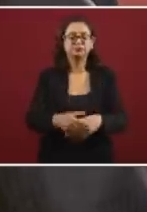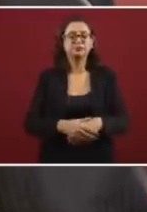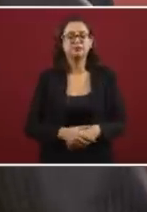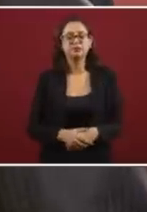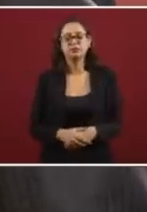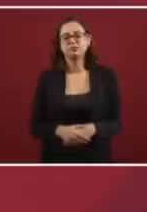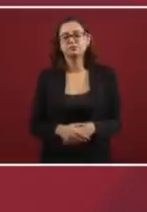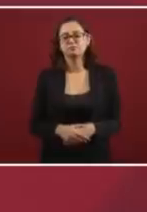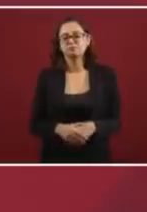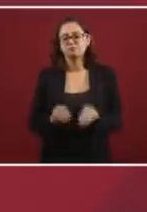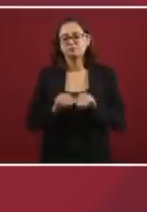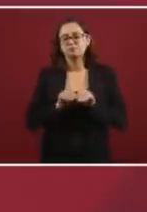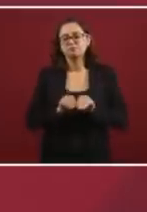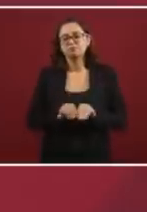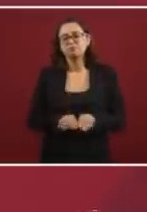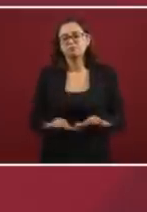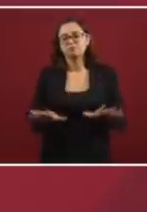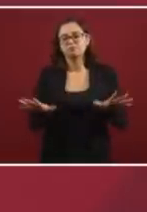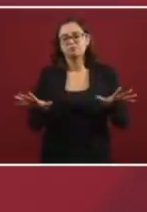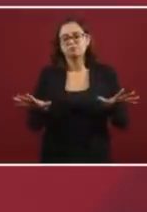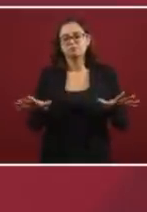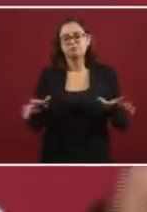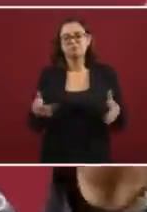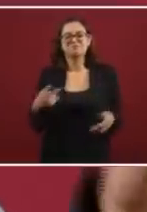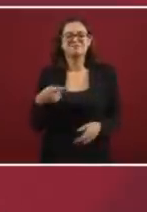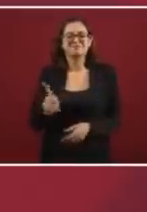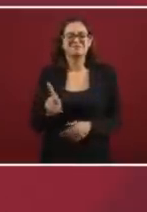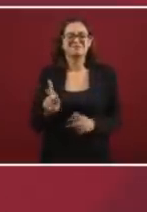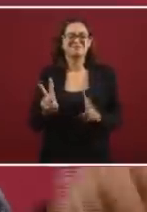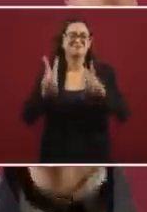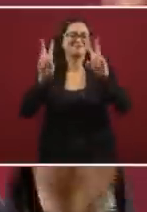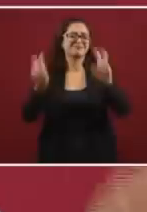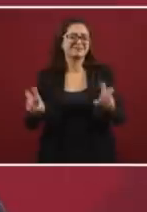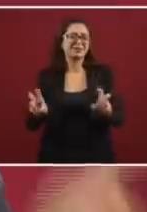difusión pero es un asunto